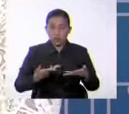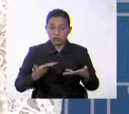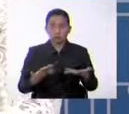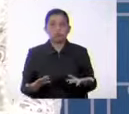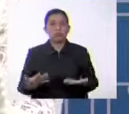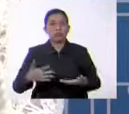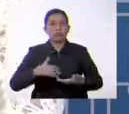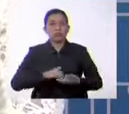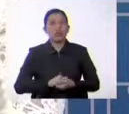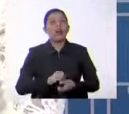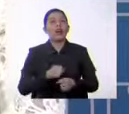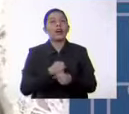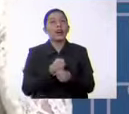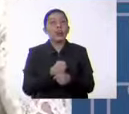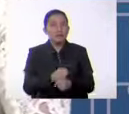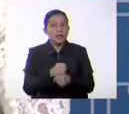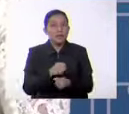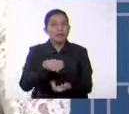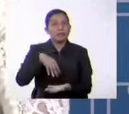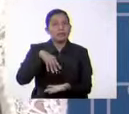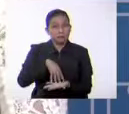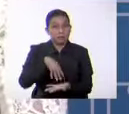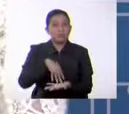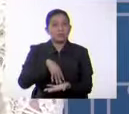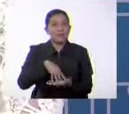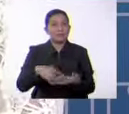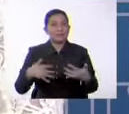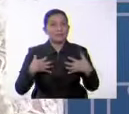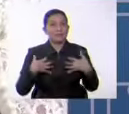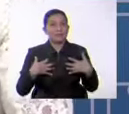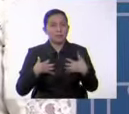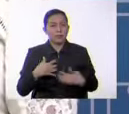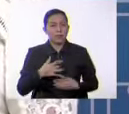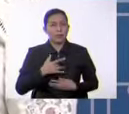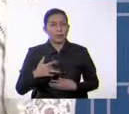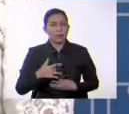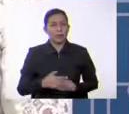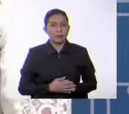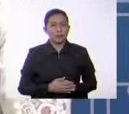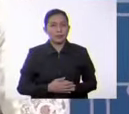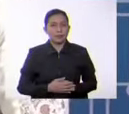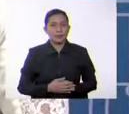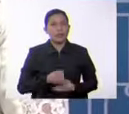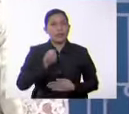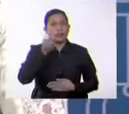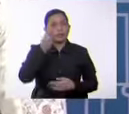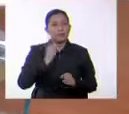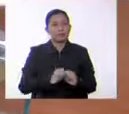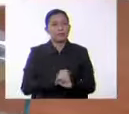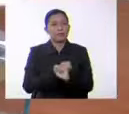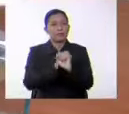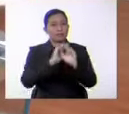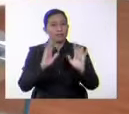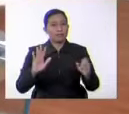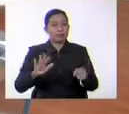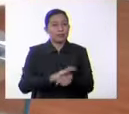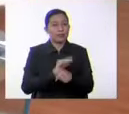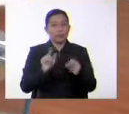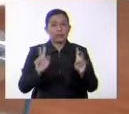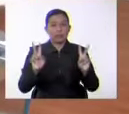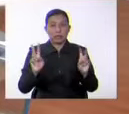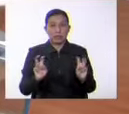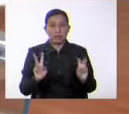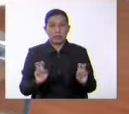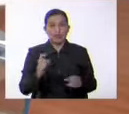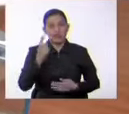para garantizar a la población una vida digna. Para tener una mayor comprensión también de toda esta temática, vamos con una línea